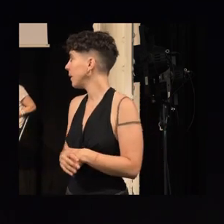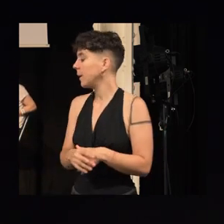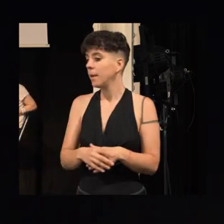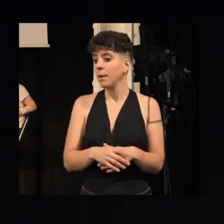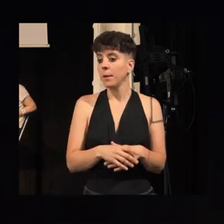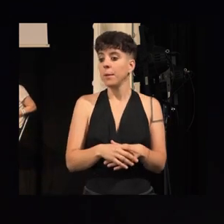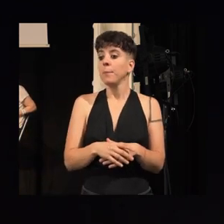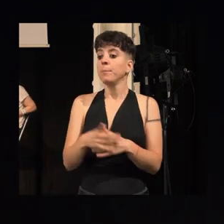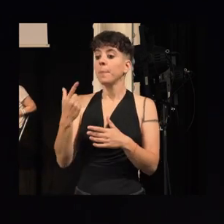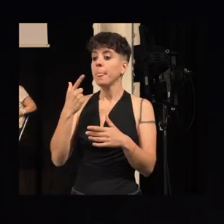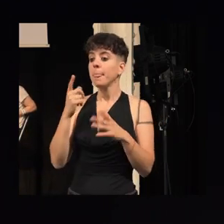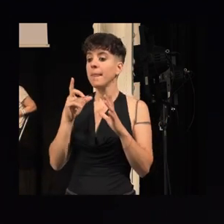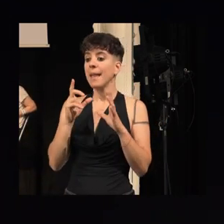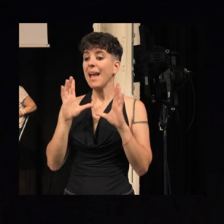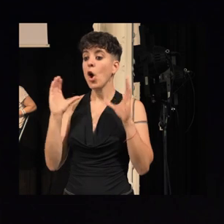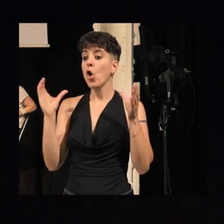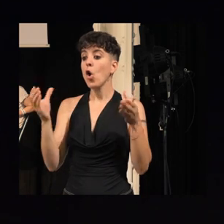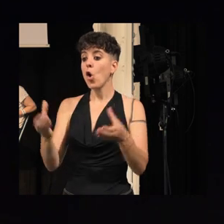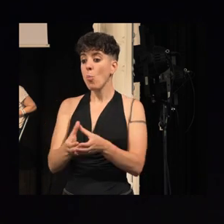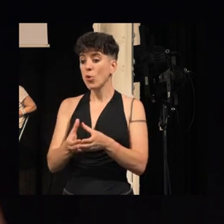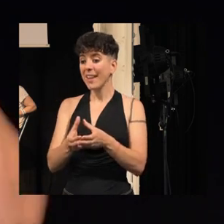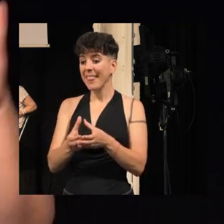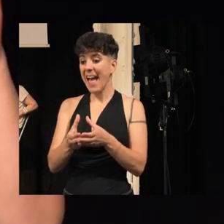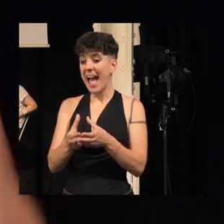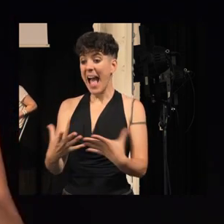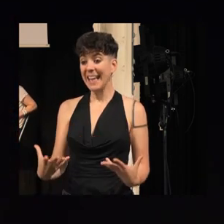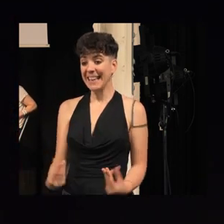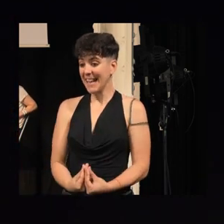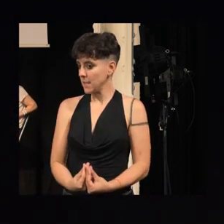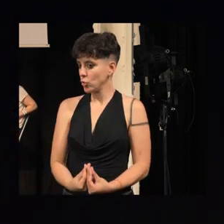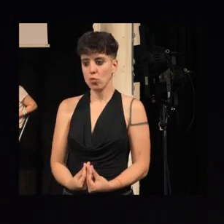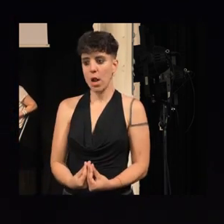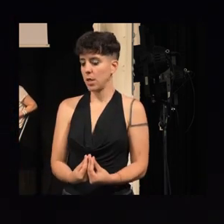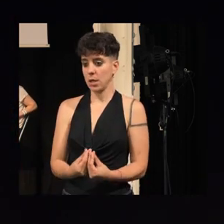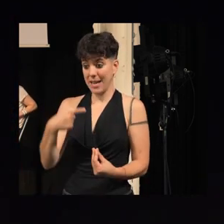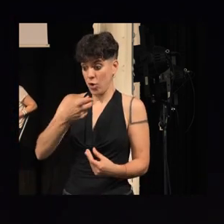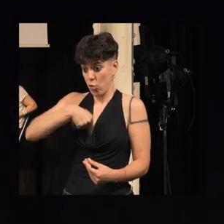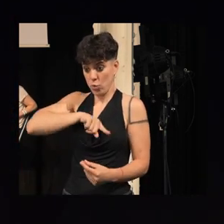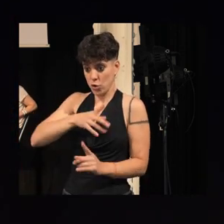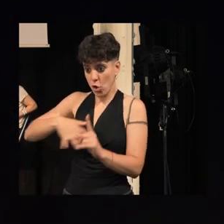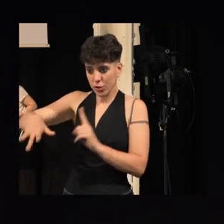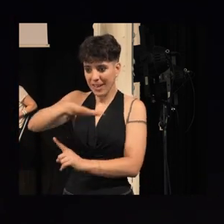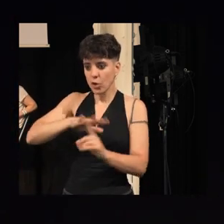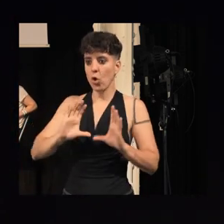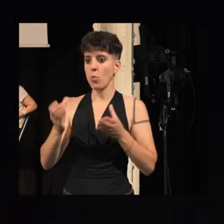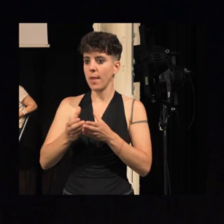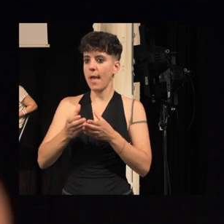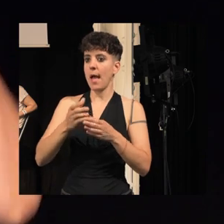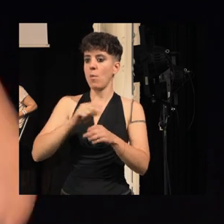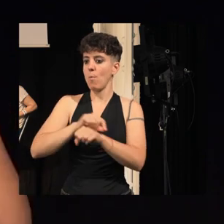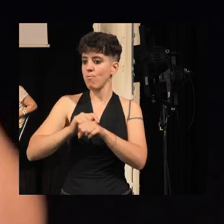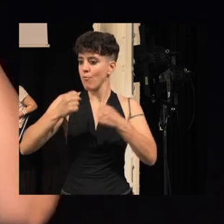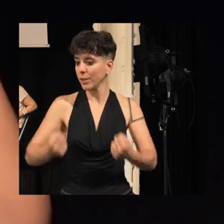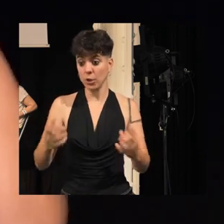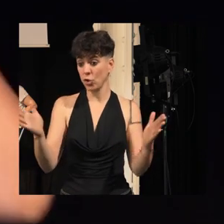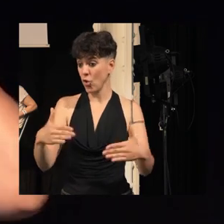porque no existe una comunidad intersexual en nuestro contexto, insisto, con una comunidad politizada, con unas demandas concretas y que